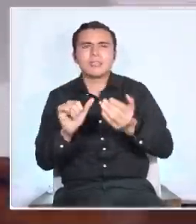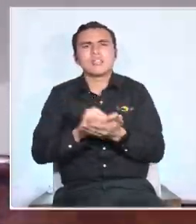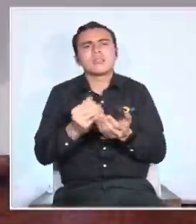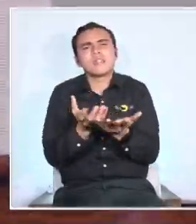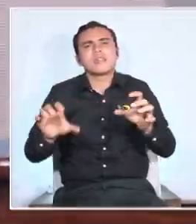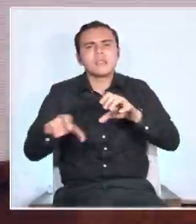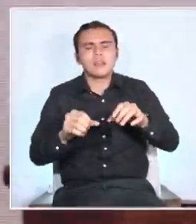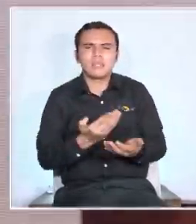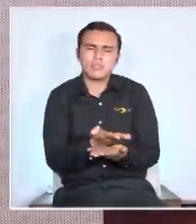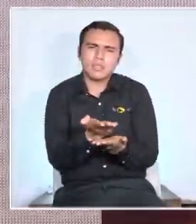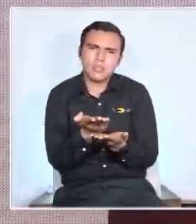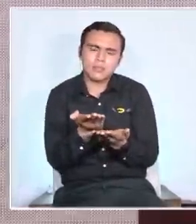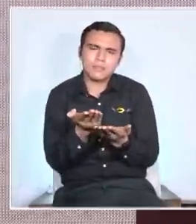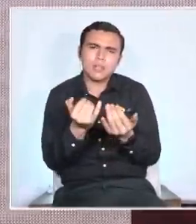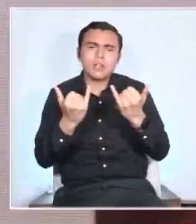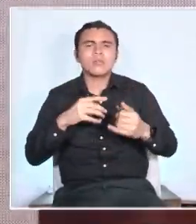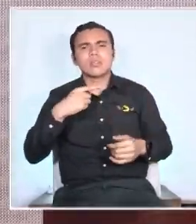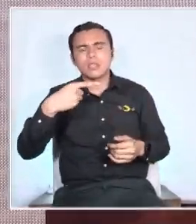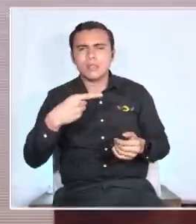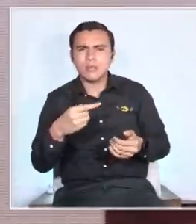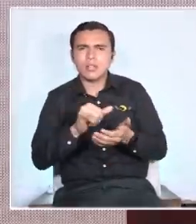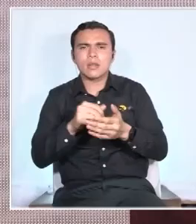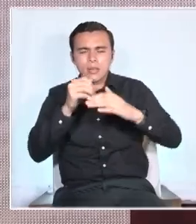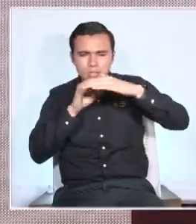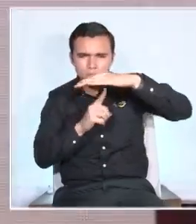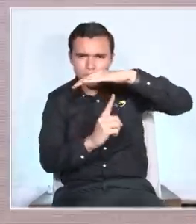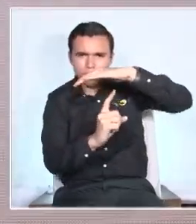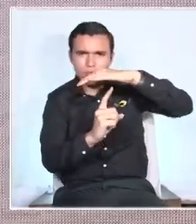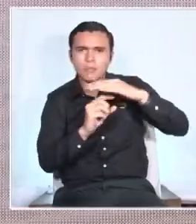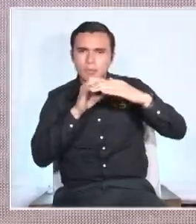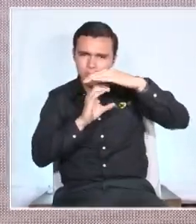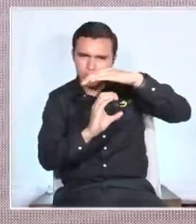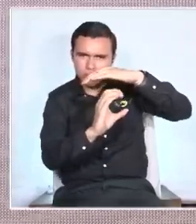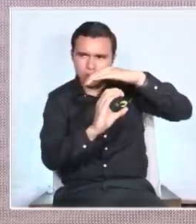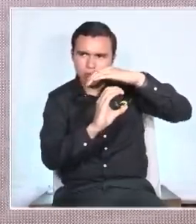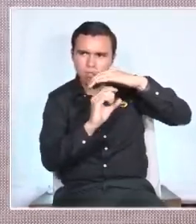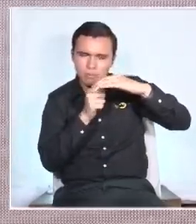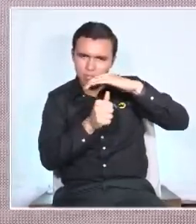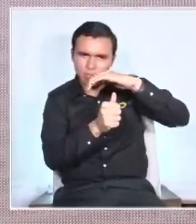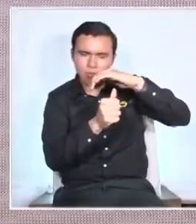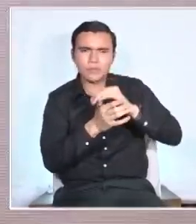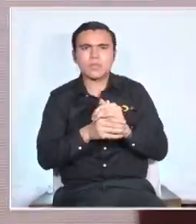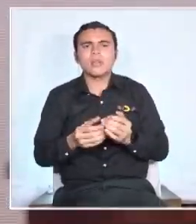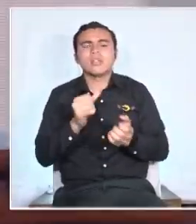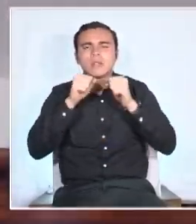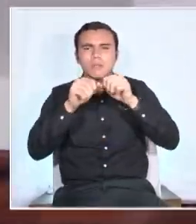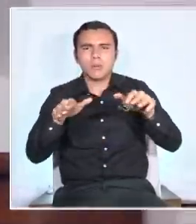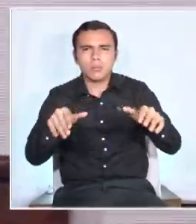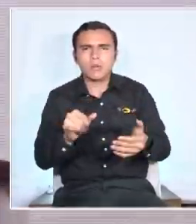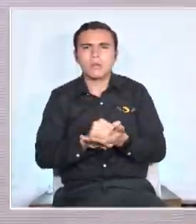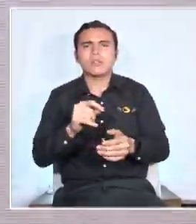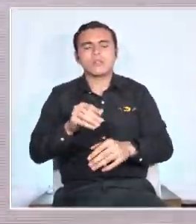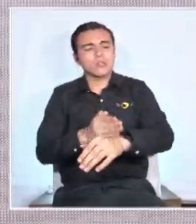aquí? Ahora yo te digo: ¿qué haces metido donde no estás prosperando? ¿Qué haces metido donde